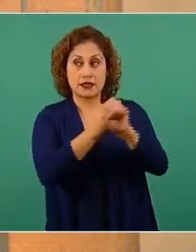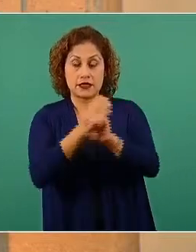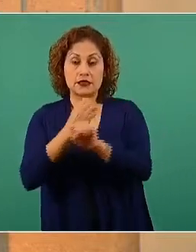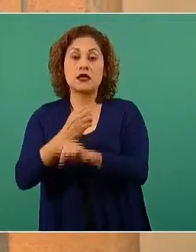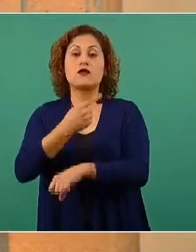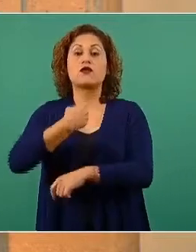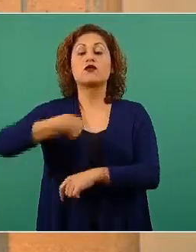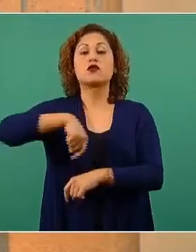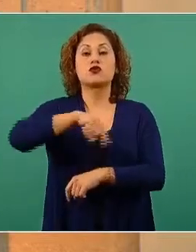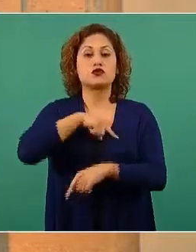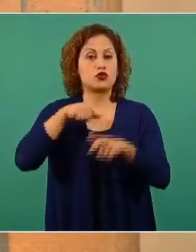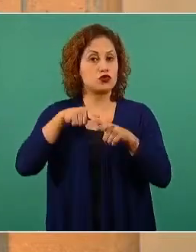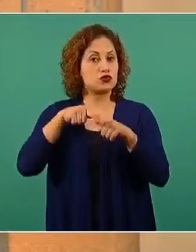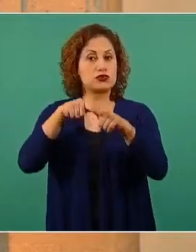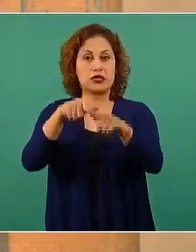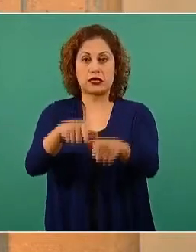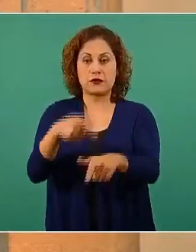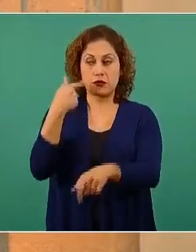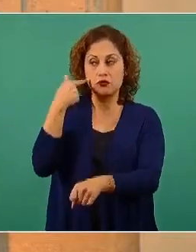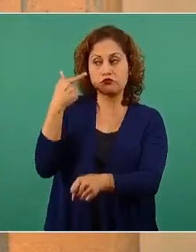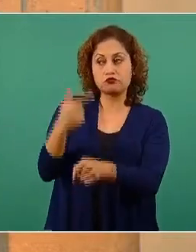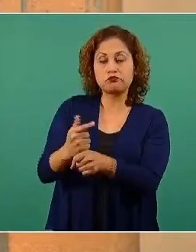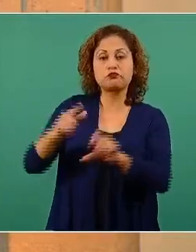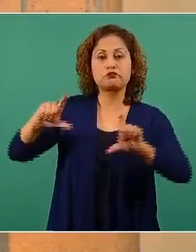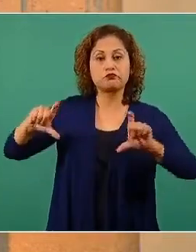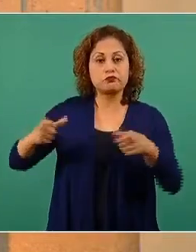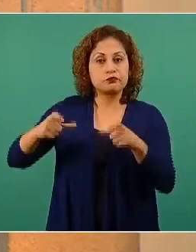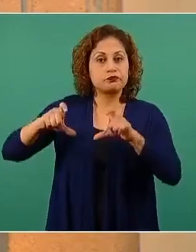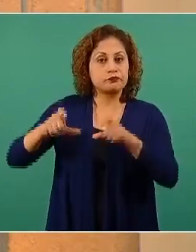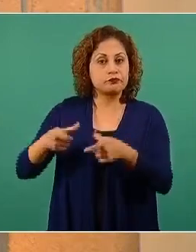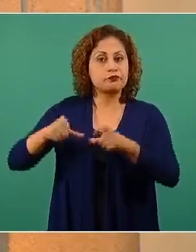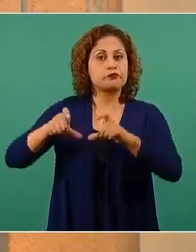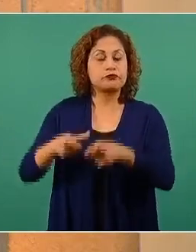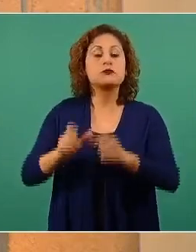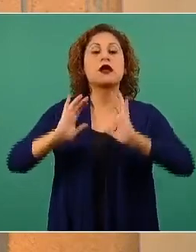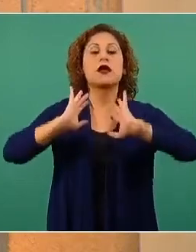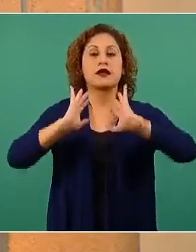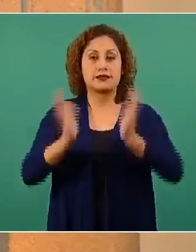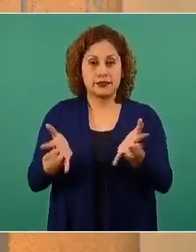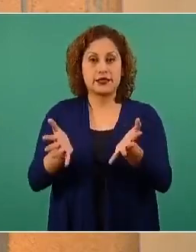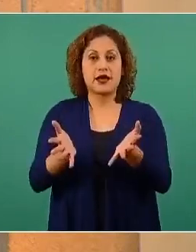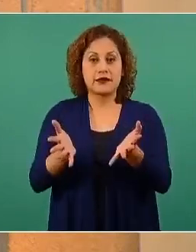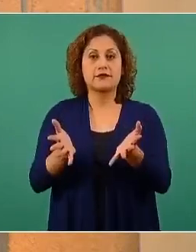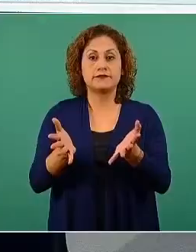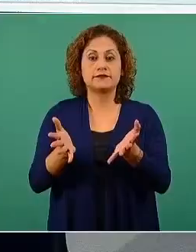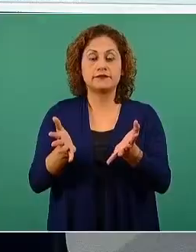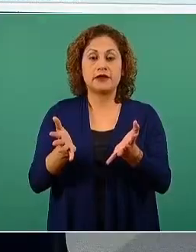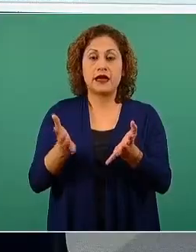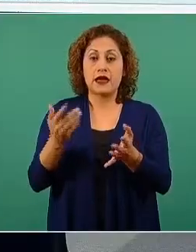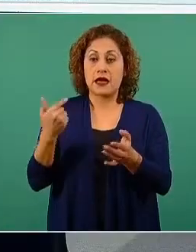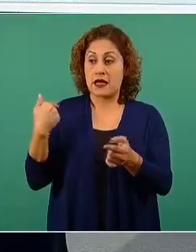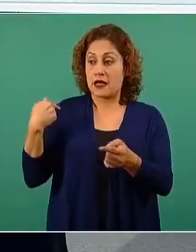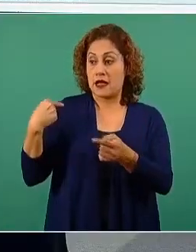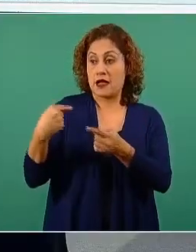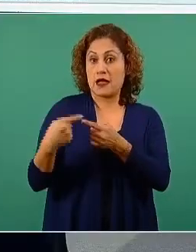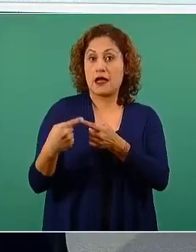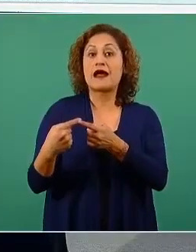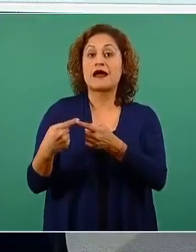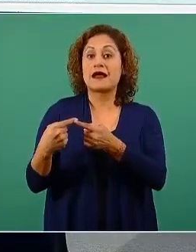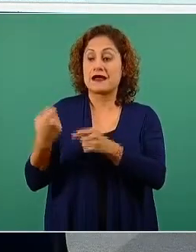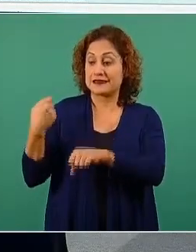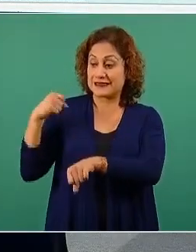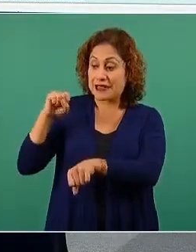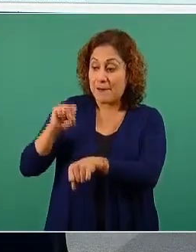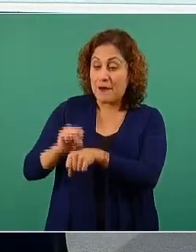esta tendencia descendente, también ya comentada, estamos prácticamente cerrando la semana 17 de descenso, o sea,